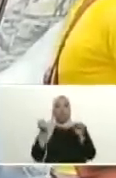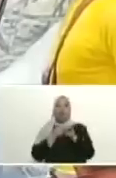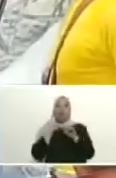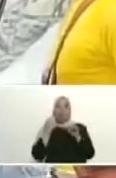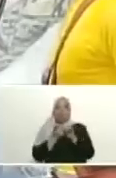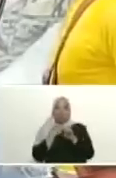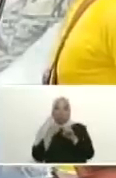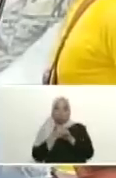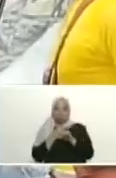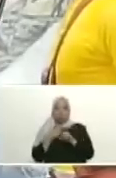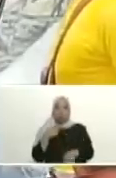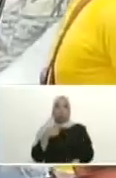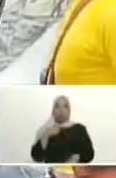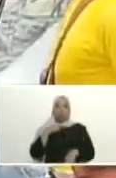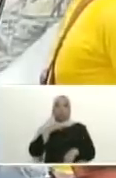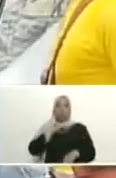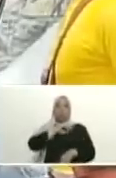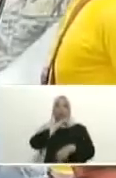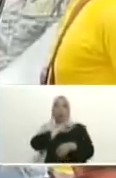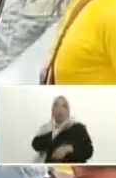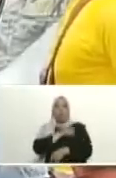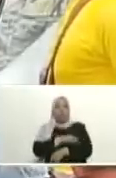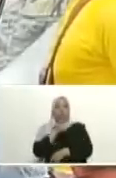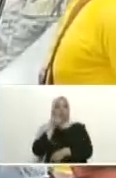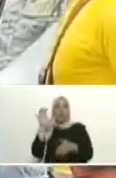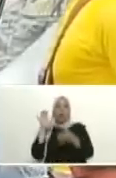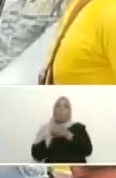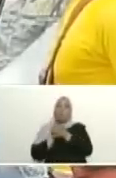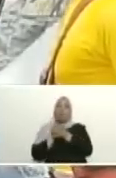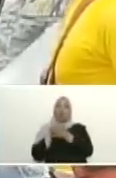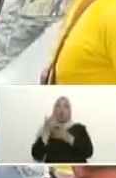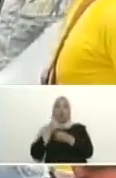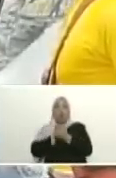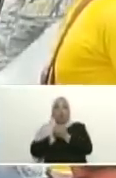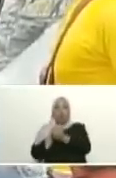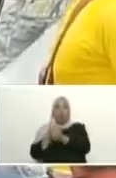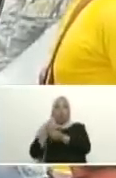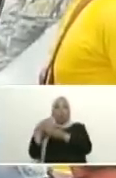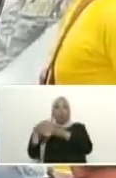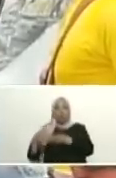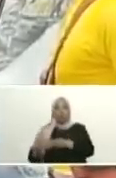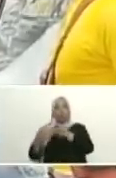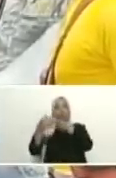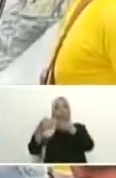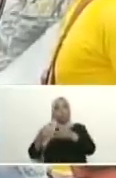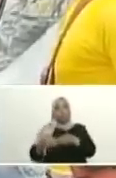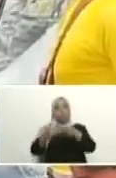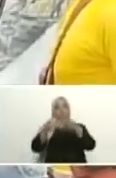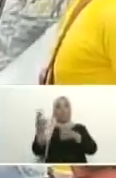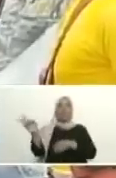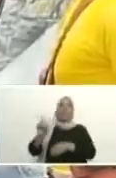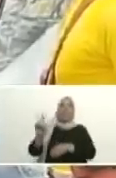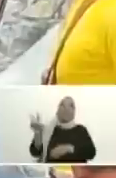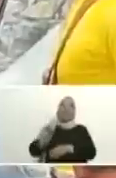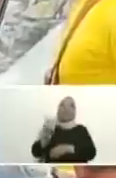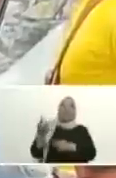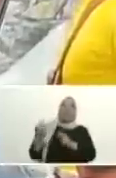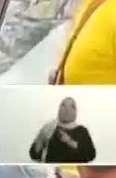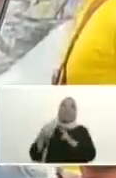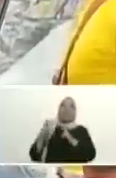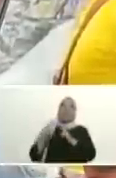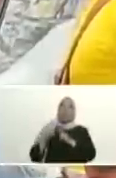compromiso, la fuerza y el amor con el que usted lleva el timón de este gran buque conocido